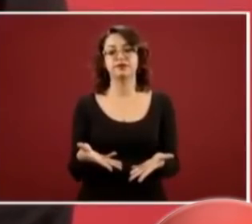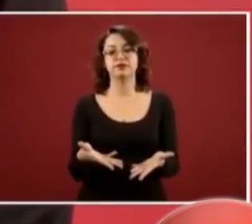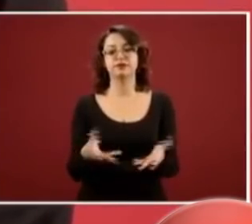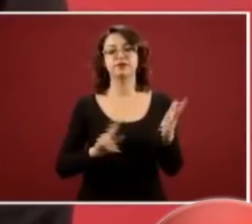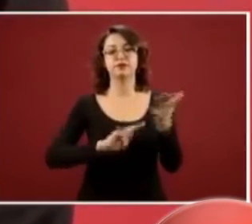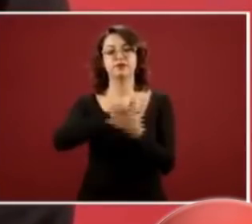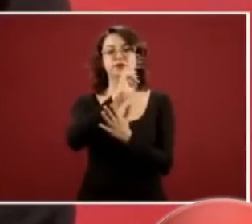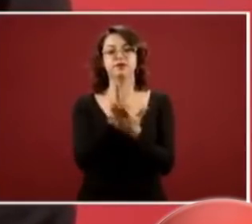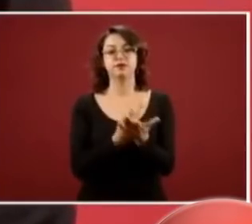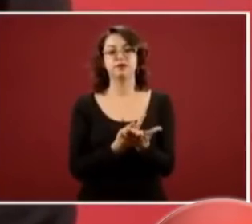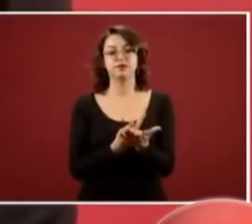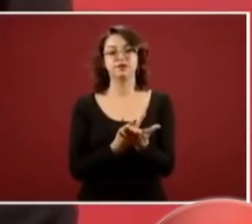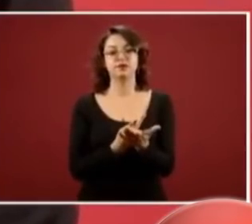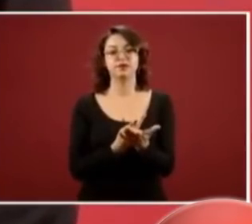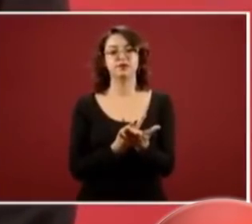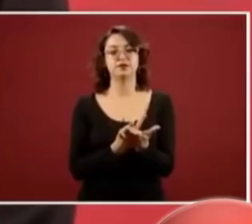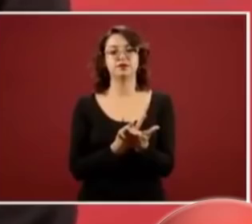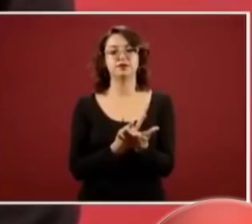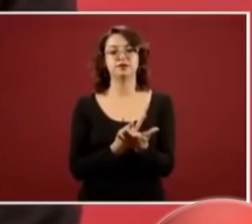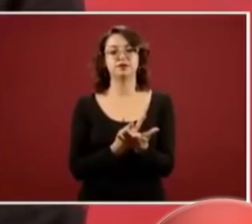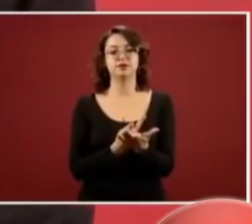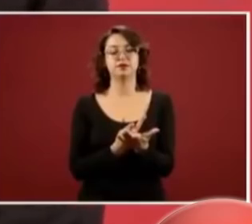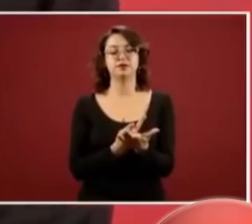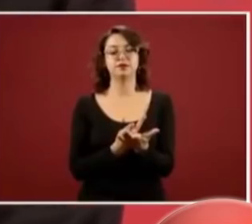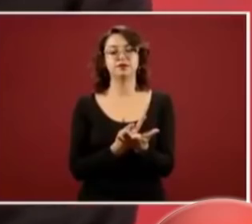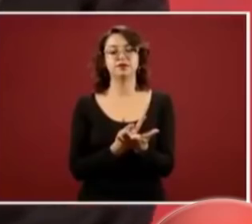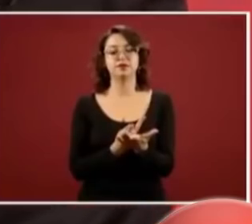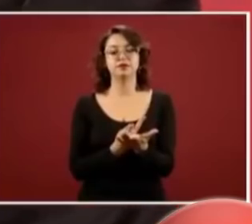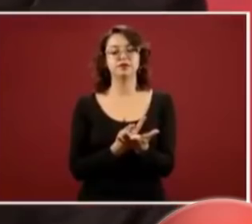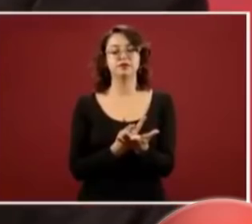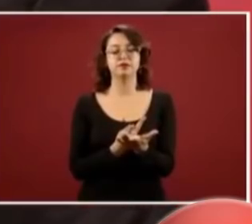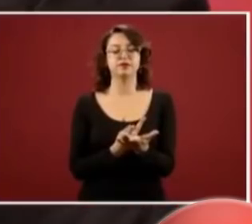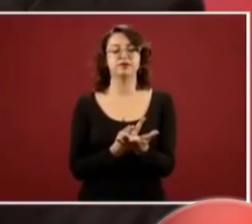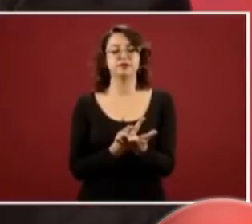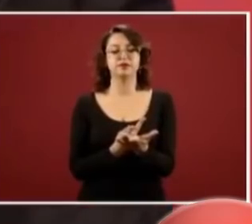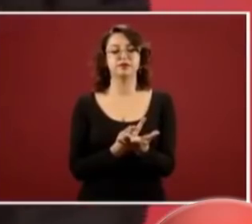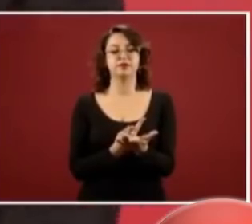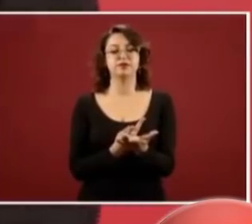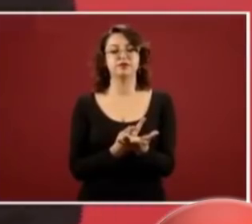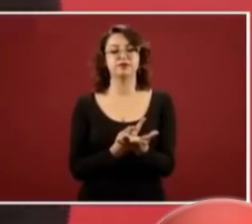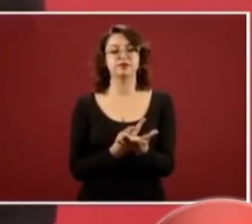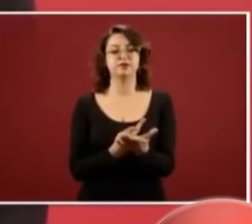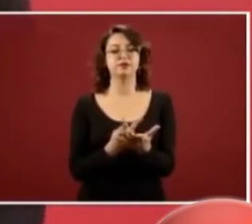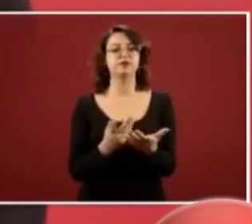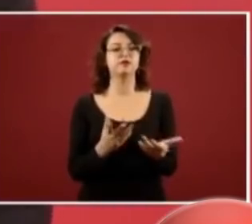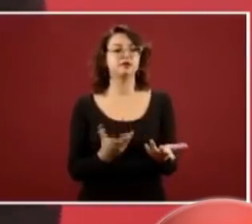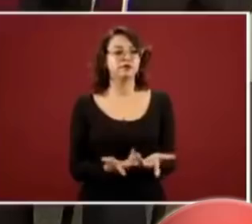del programa de intervenciones en colonias